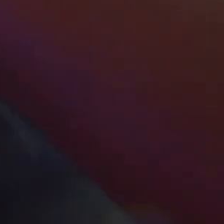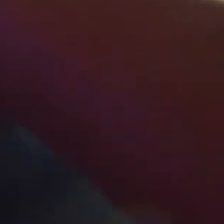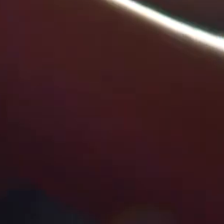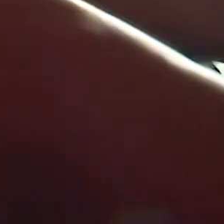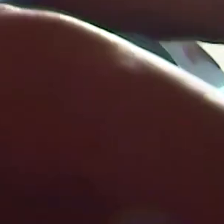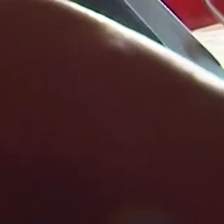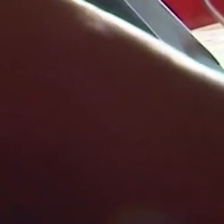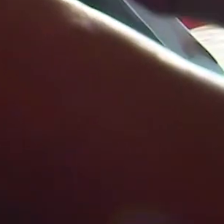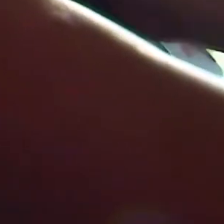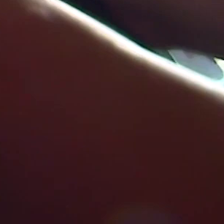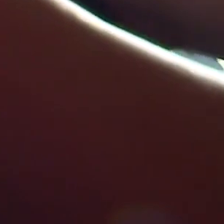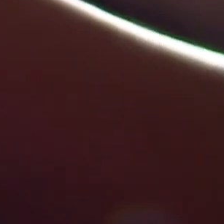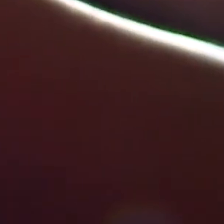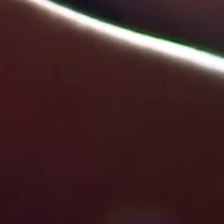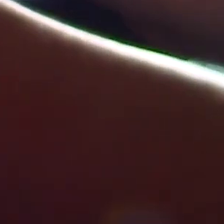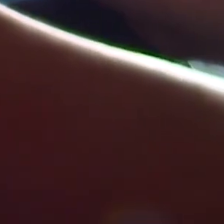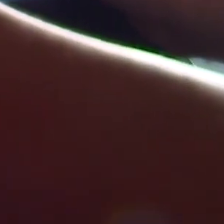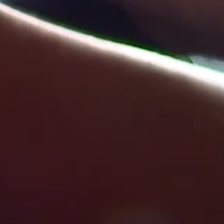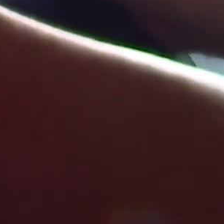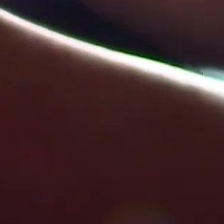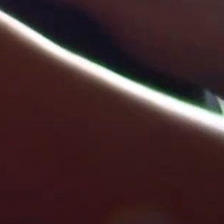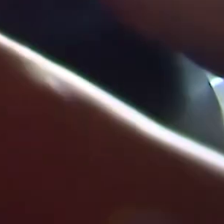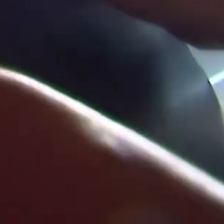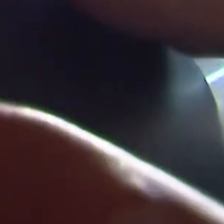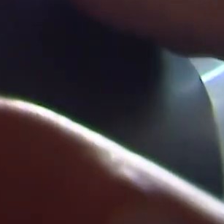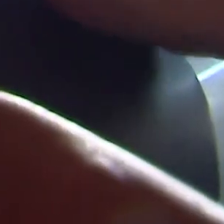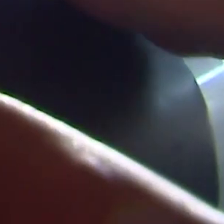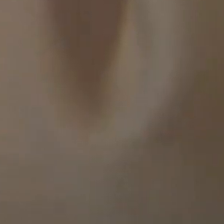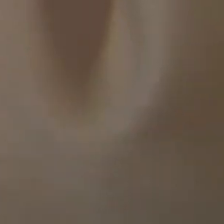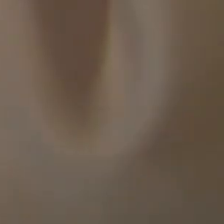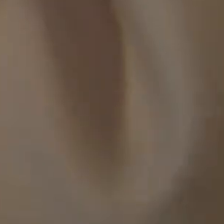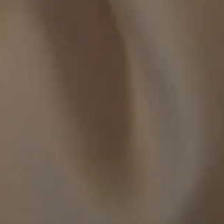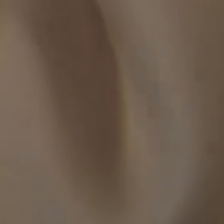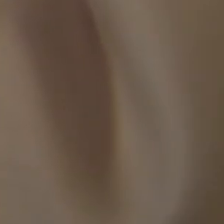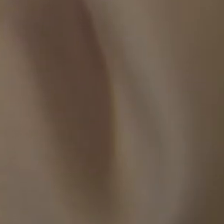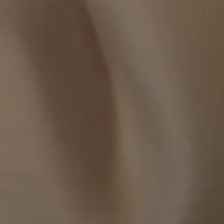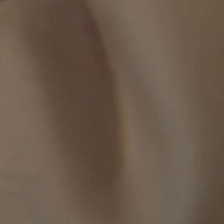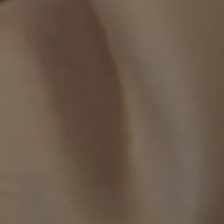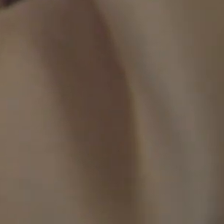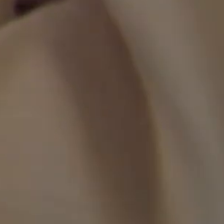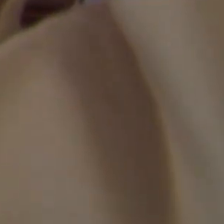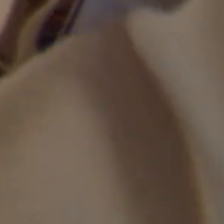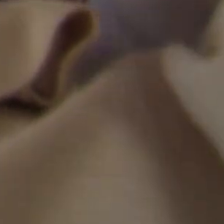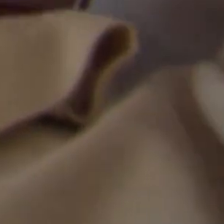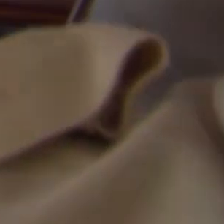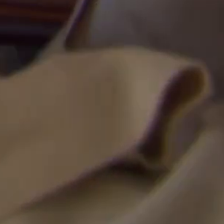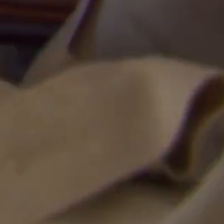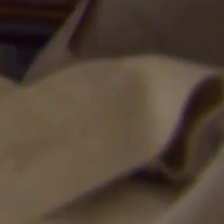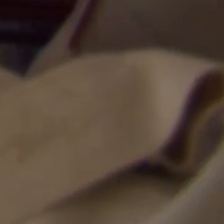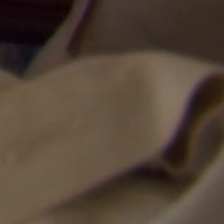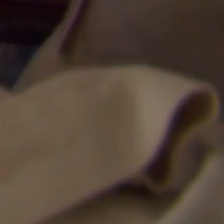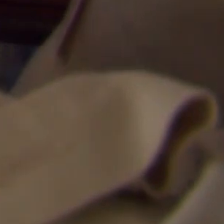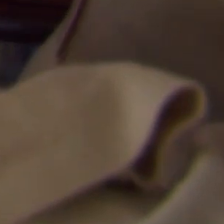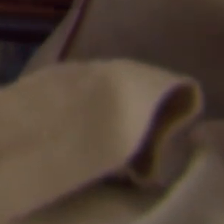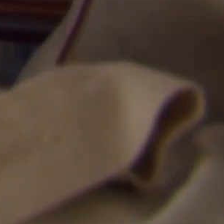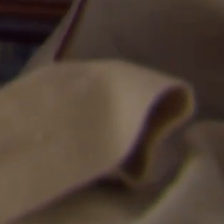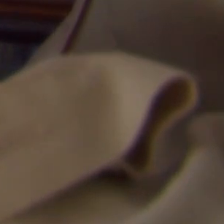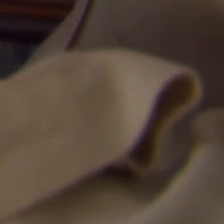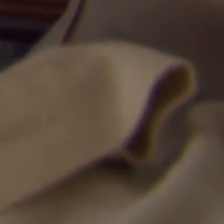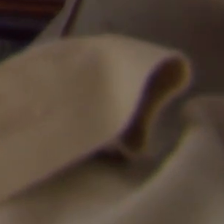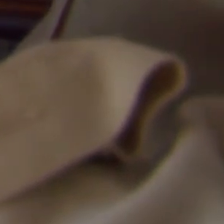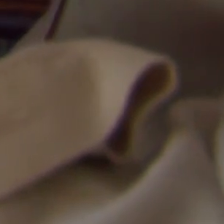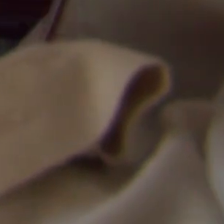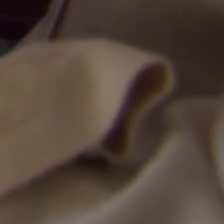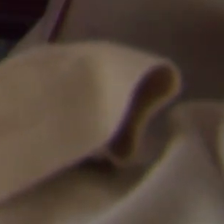elector tiene la opción de elegir a los diputados que más le parezcan de un partido político en específico o marcarlo con una equis y